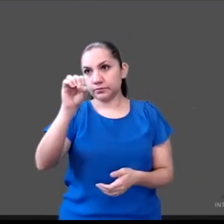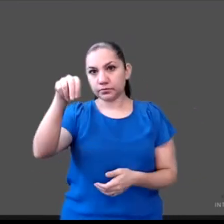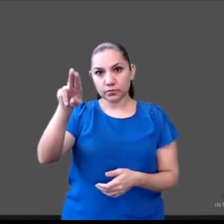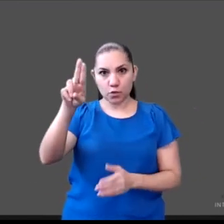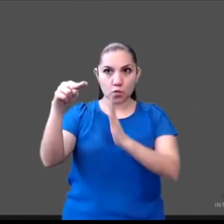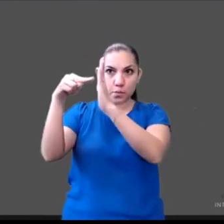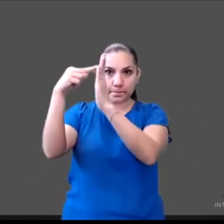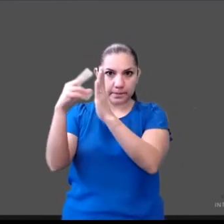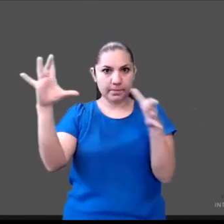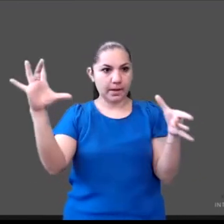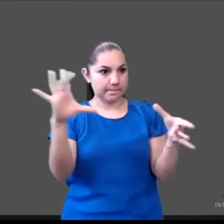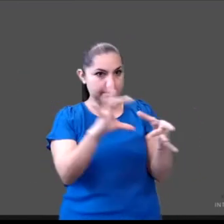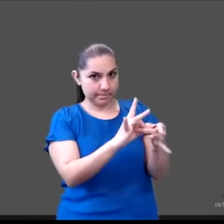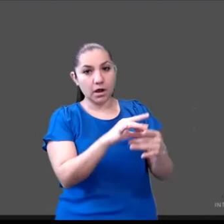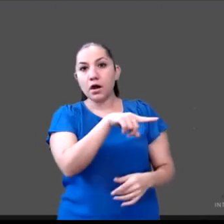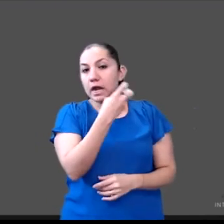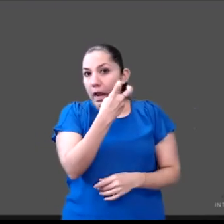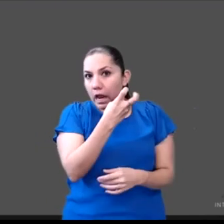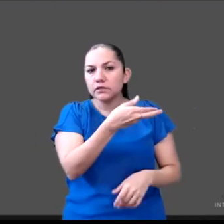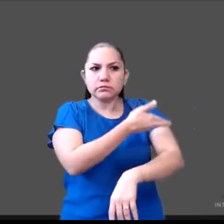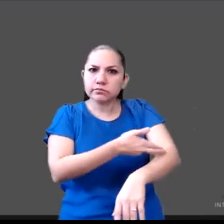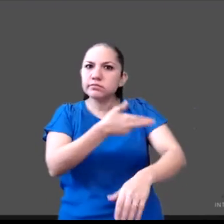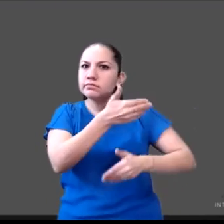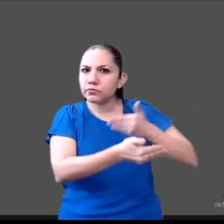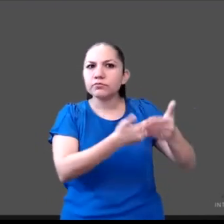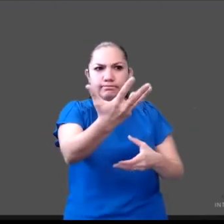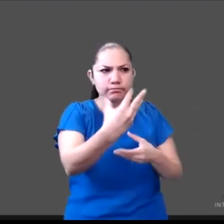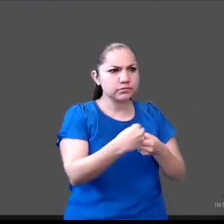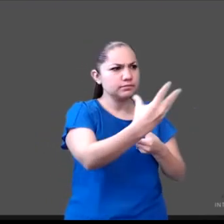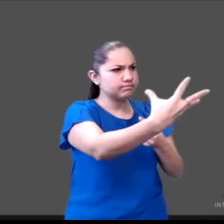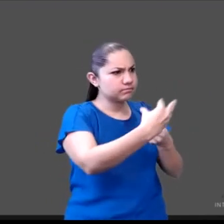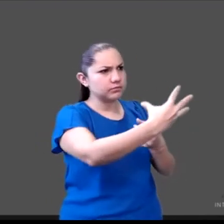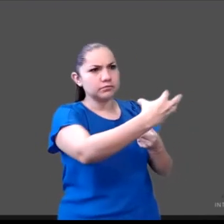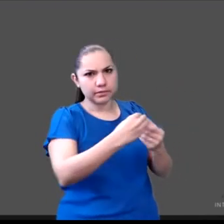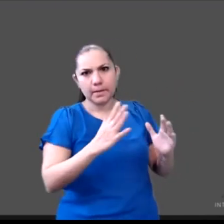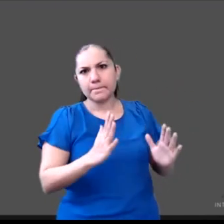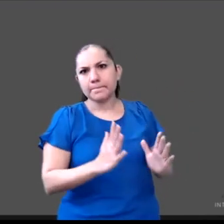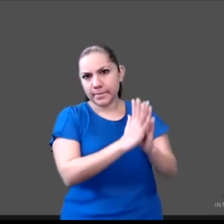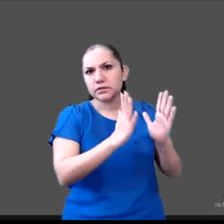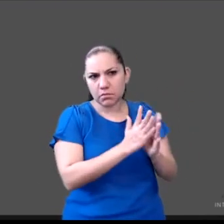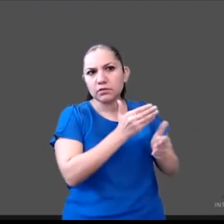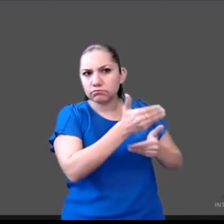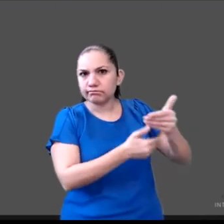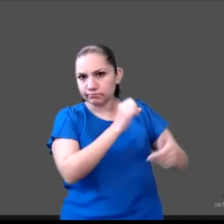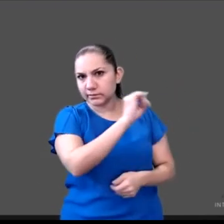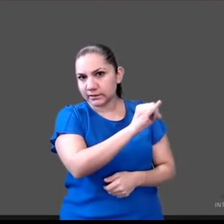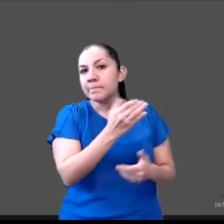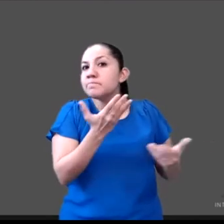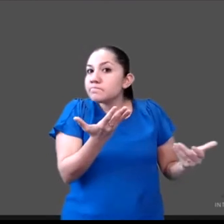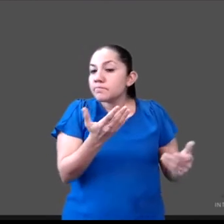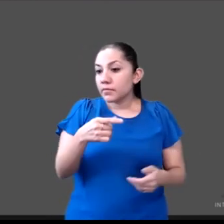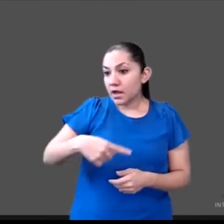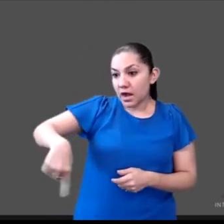hizo un proceso muy, muy amplio de participación. Hemos ido avanzando a nivel mundial, pero con los niños y las niñas